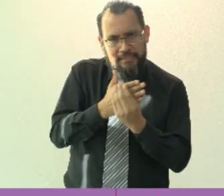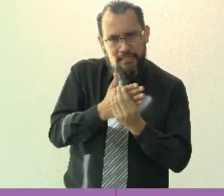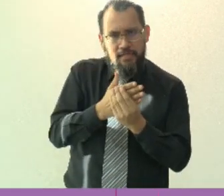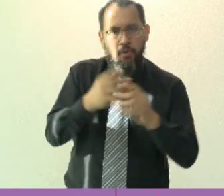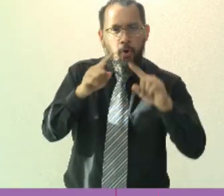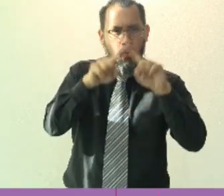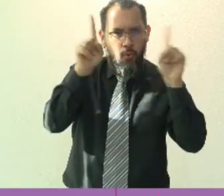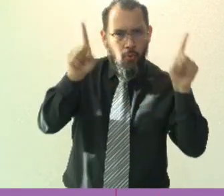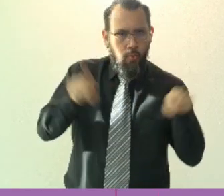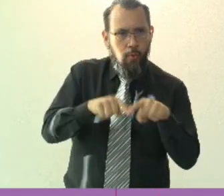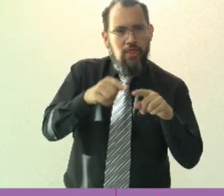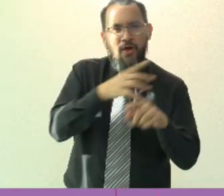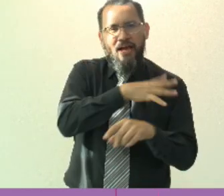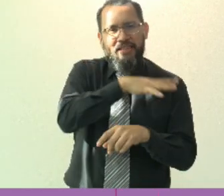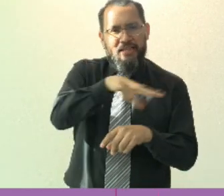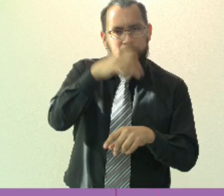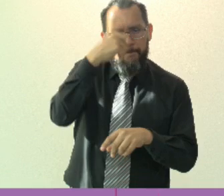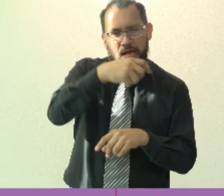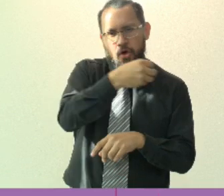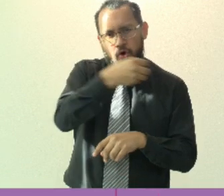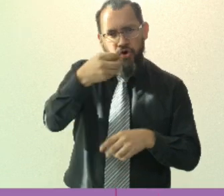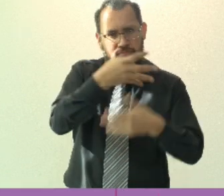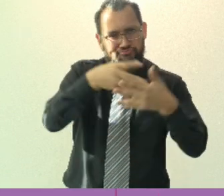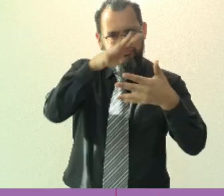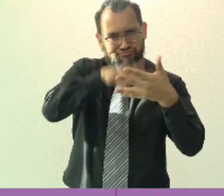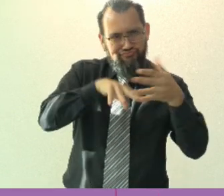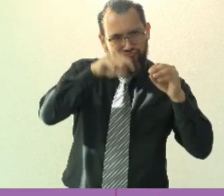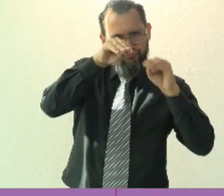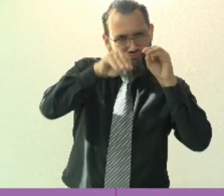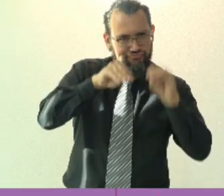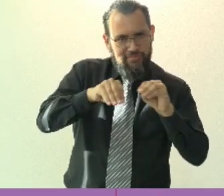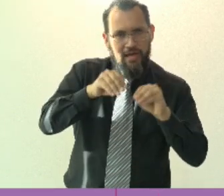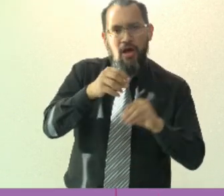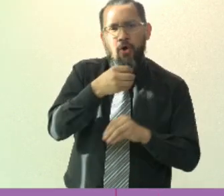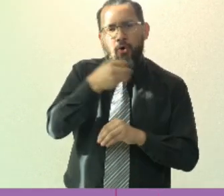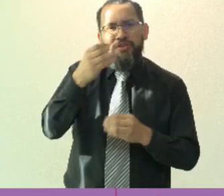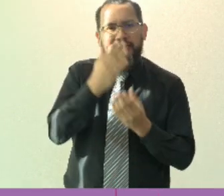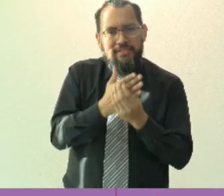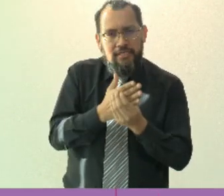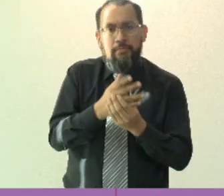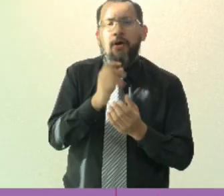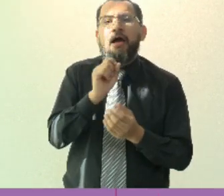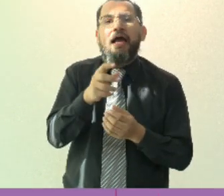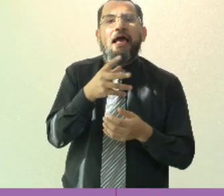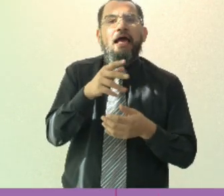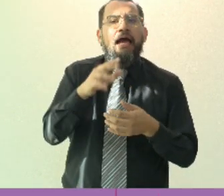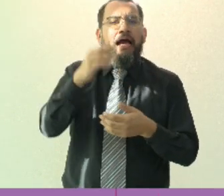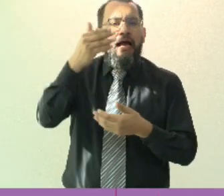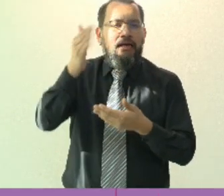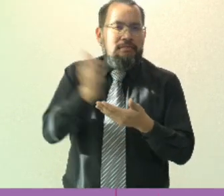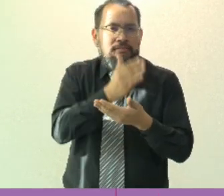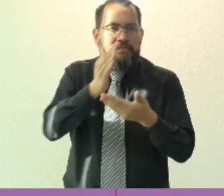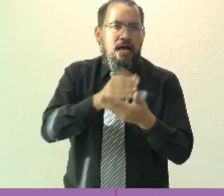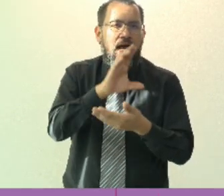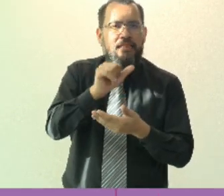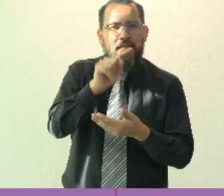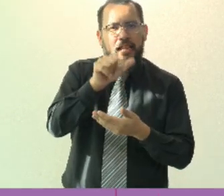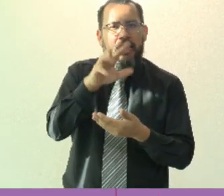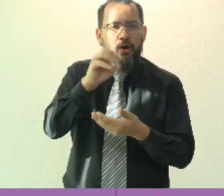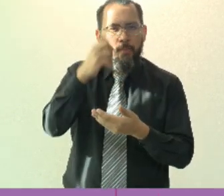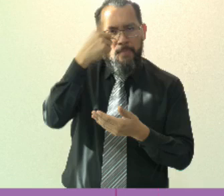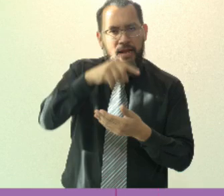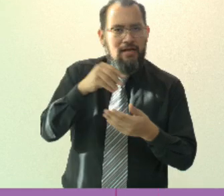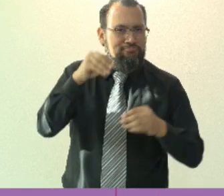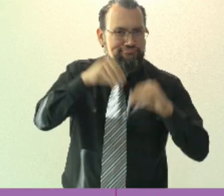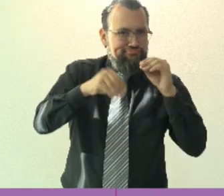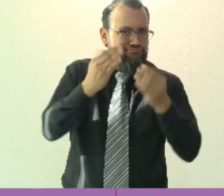de clasificación archivística, el catálogo de disposición documental actualizados, que estén validados por